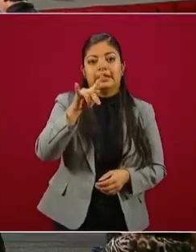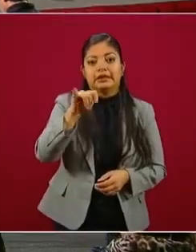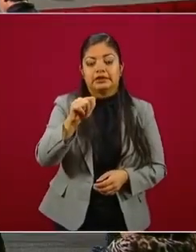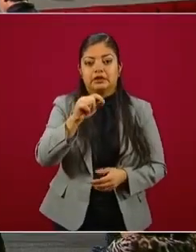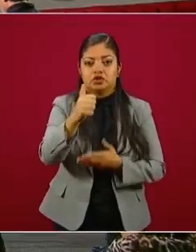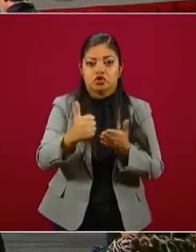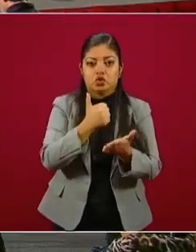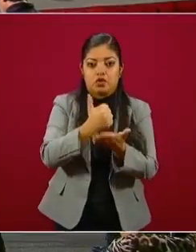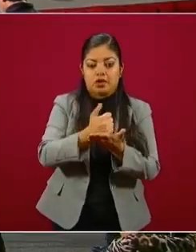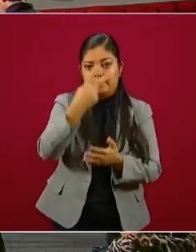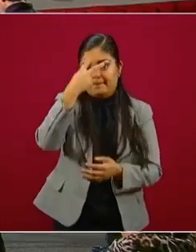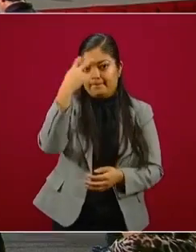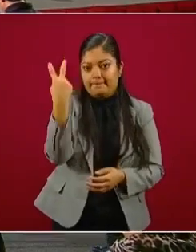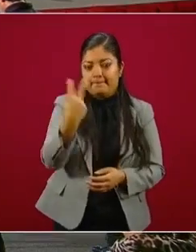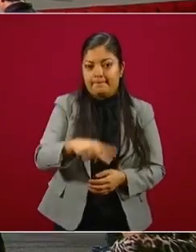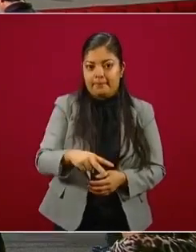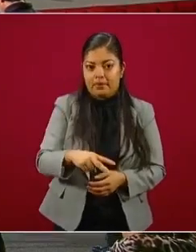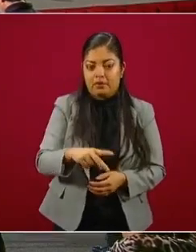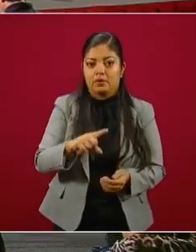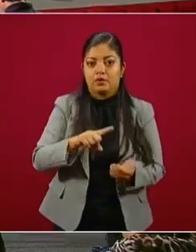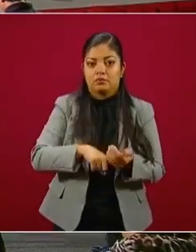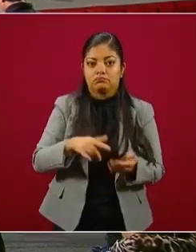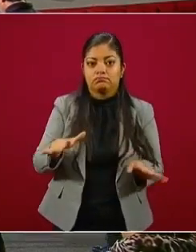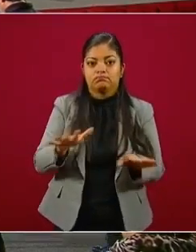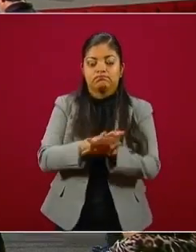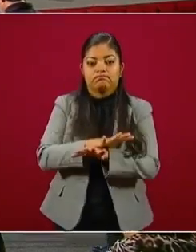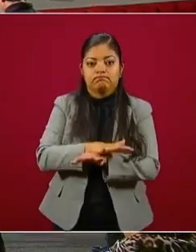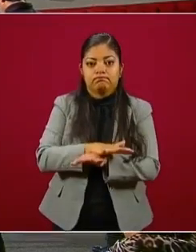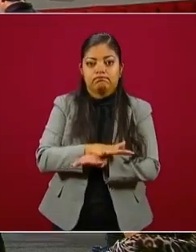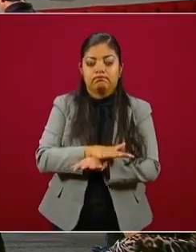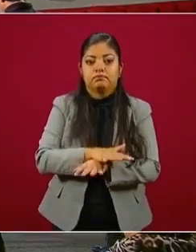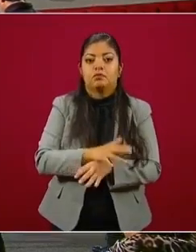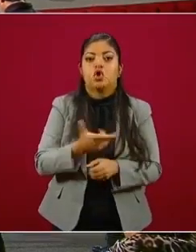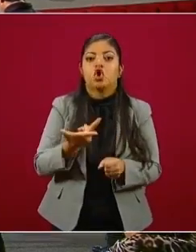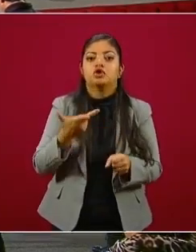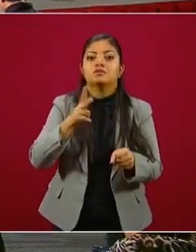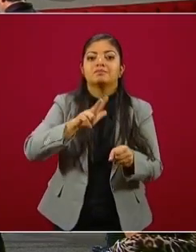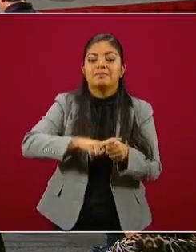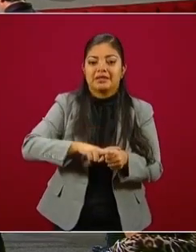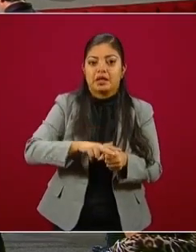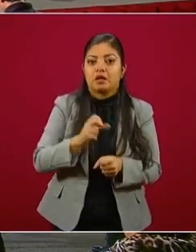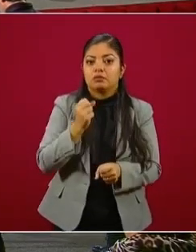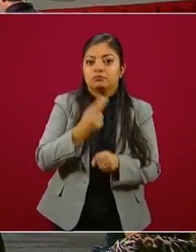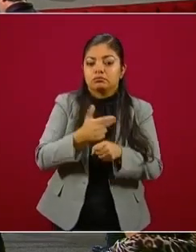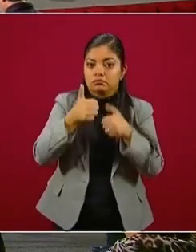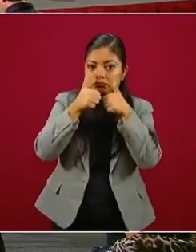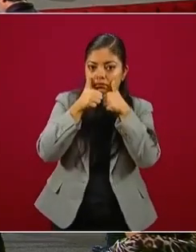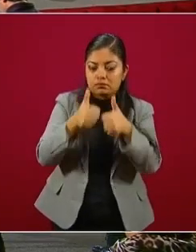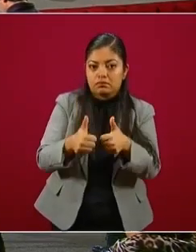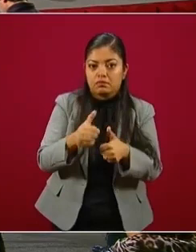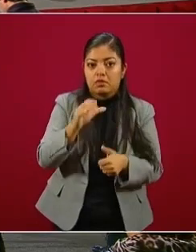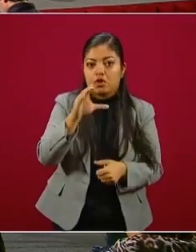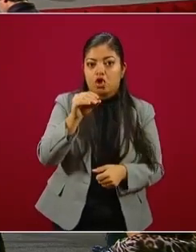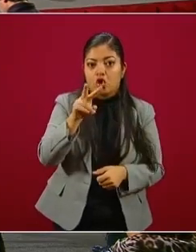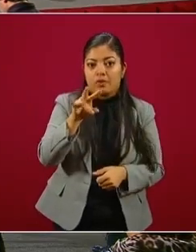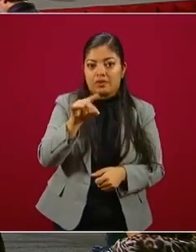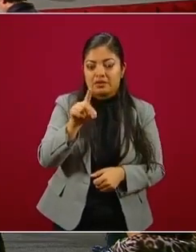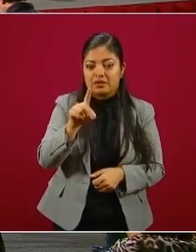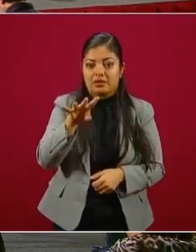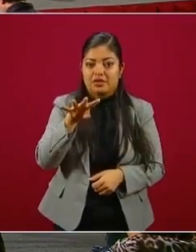México. El CRIT Ciudad de México se reconvierte temporalmente en un hospital de atención temprana para pacientes